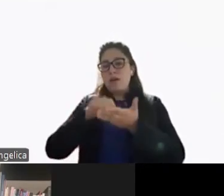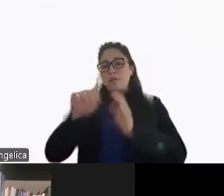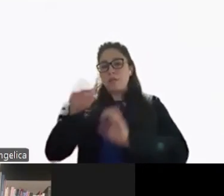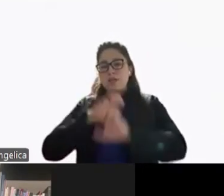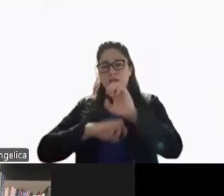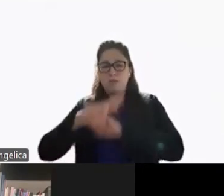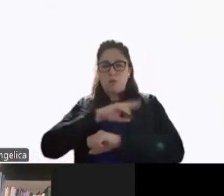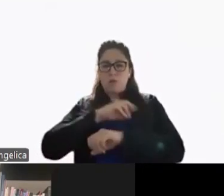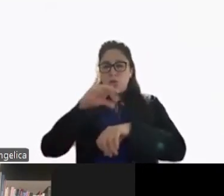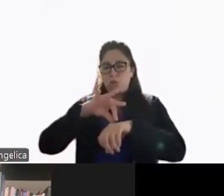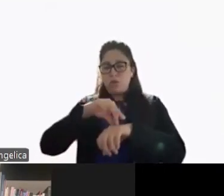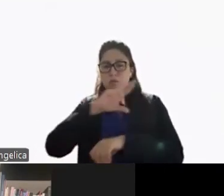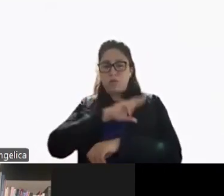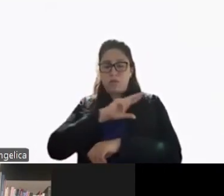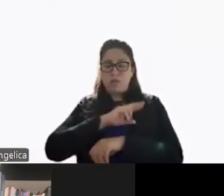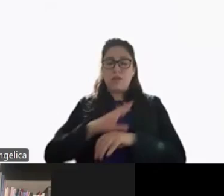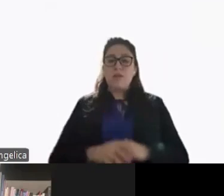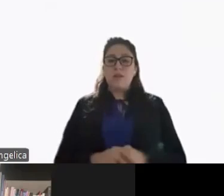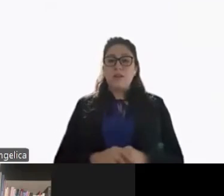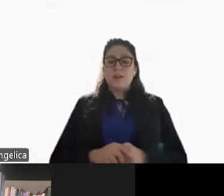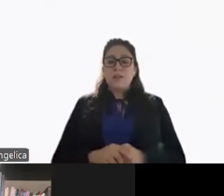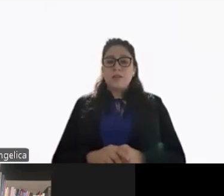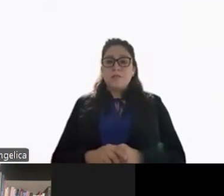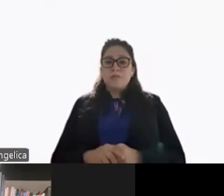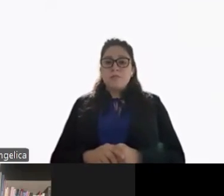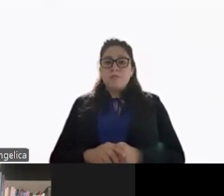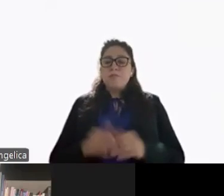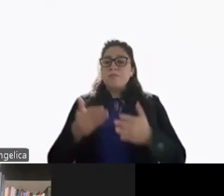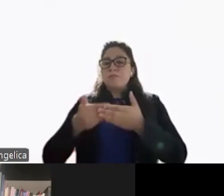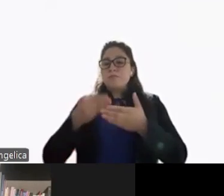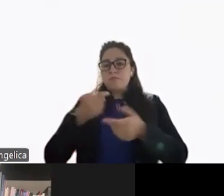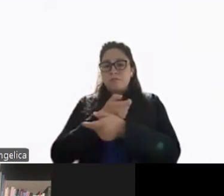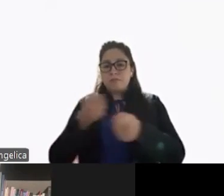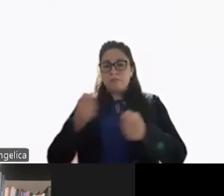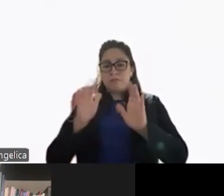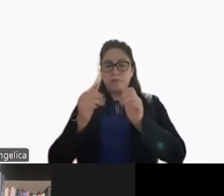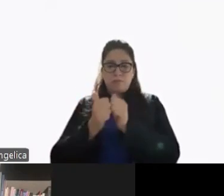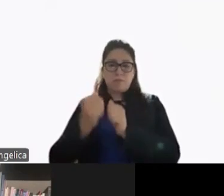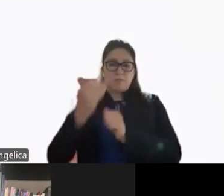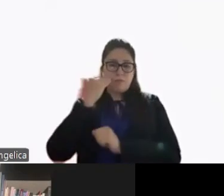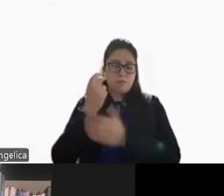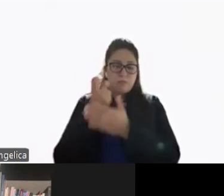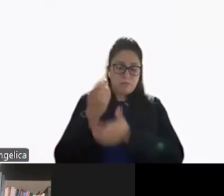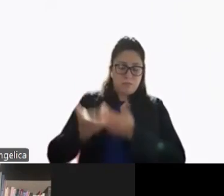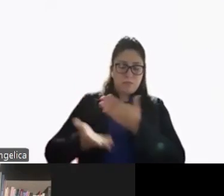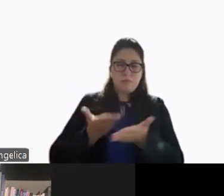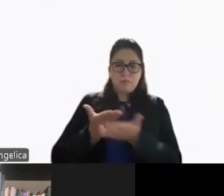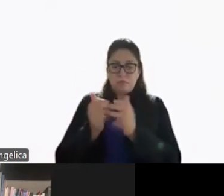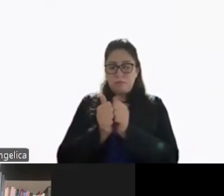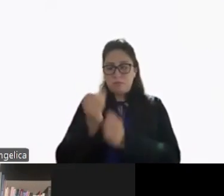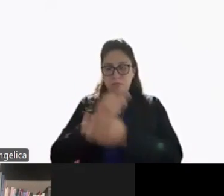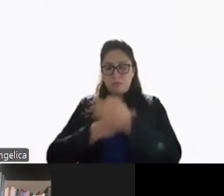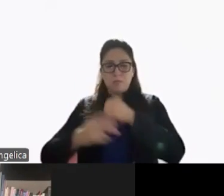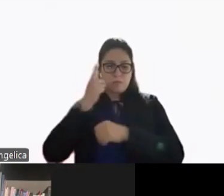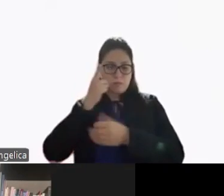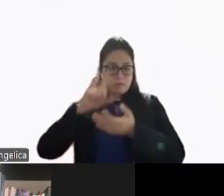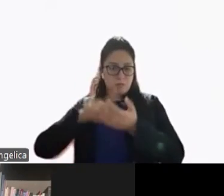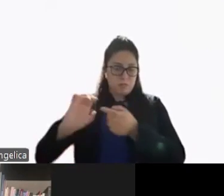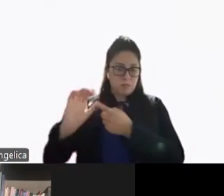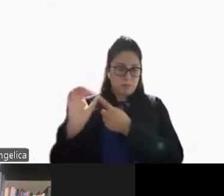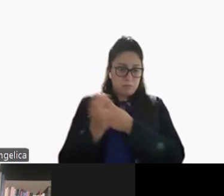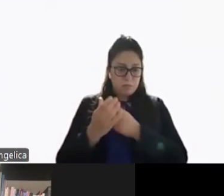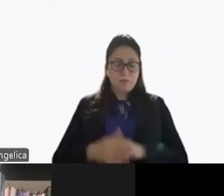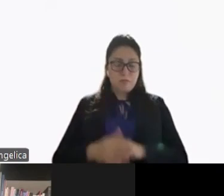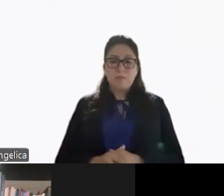que el proyecto de dictamen en materia del presente punto fue distribuido con la debida antelación a cada integrante de esta comisión y el documento